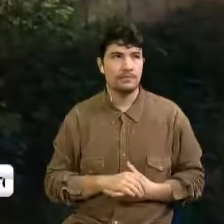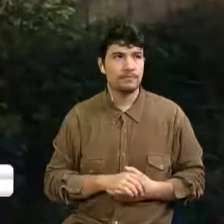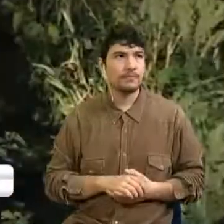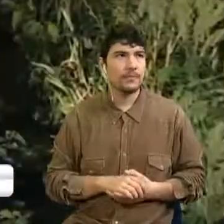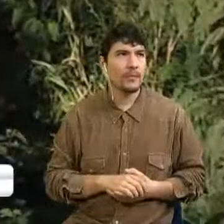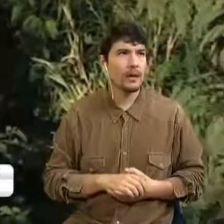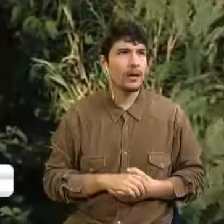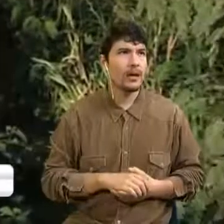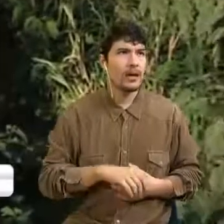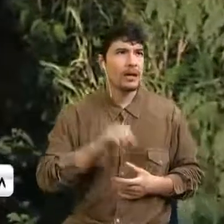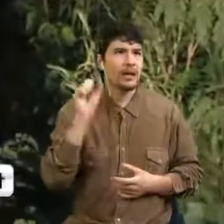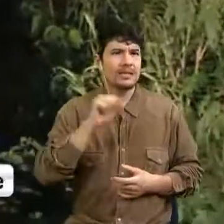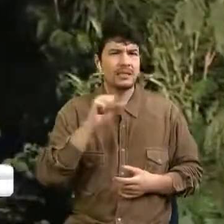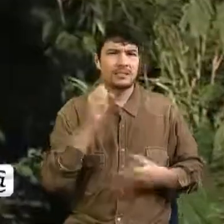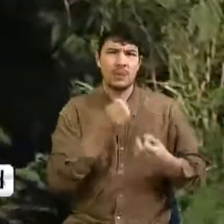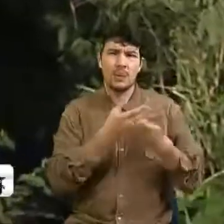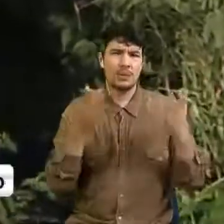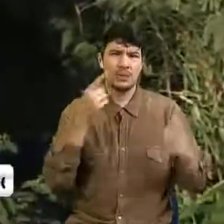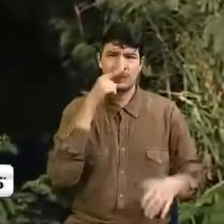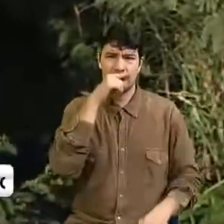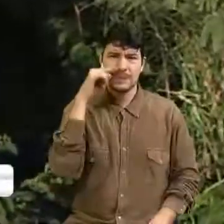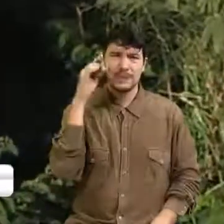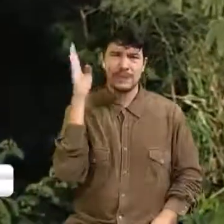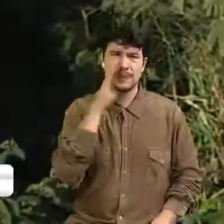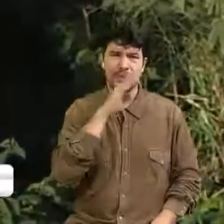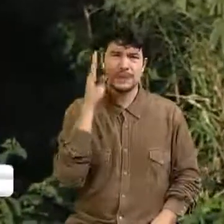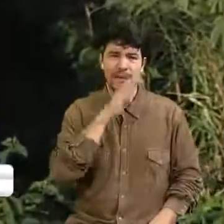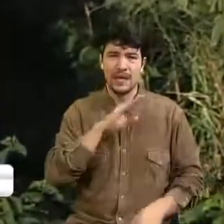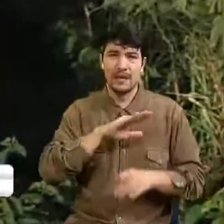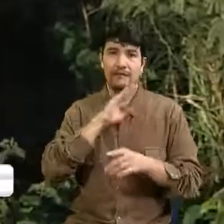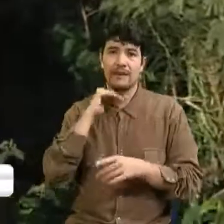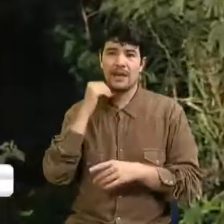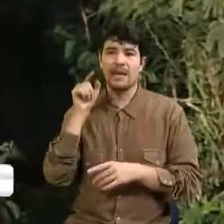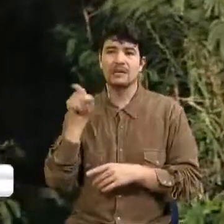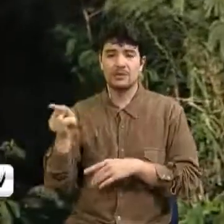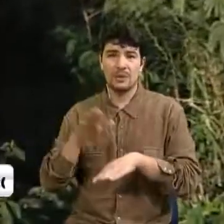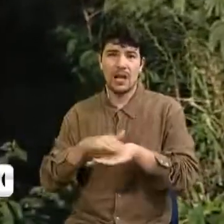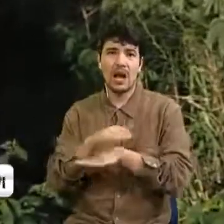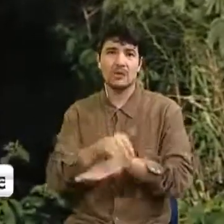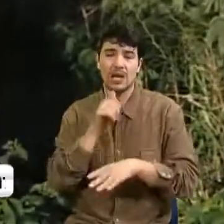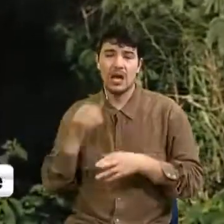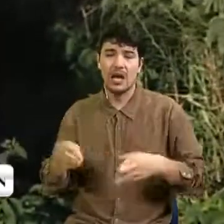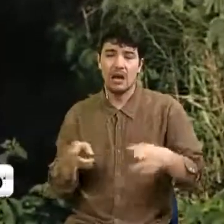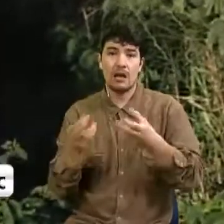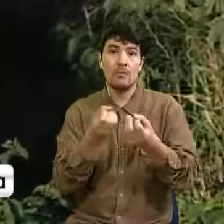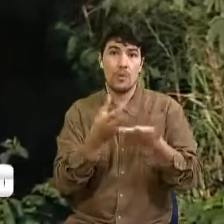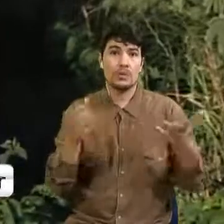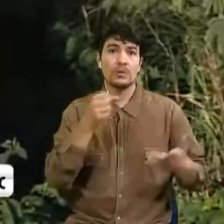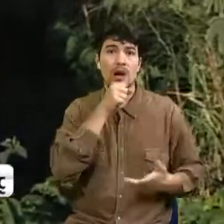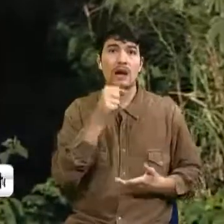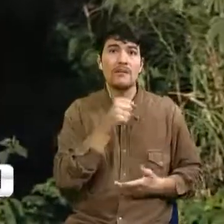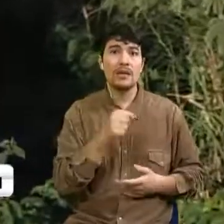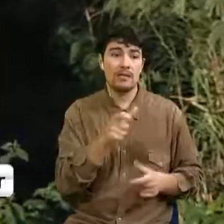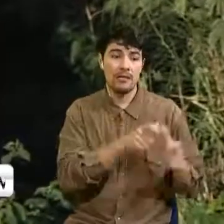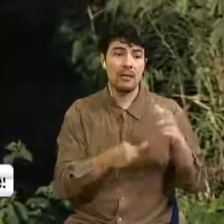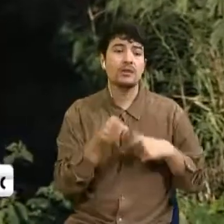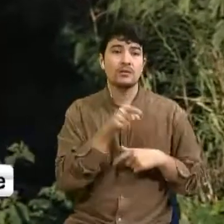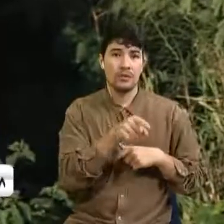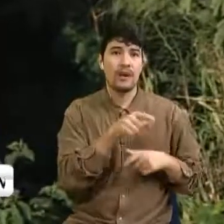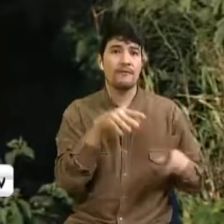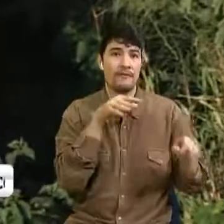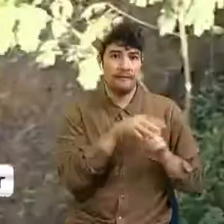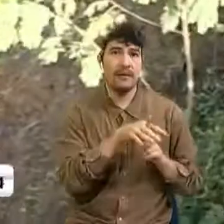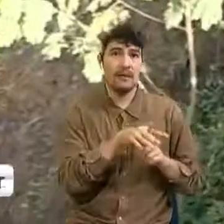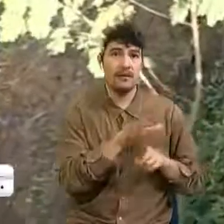muchos muchos malos olores enfermedades de aquí el del caño y muchos abuelos que están enfermos sobre eso en